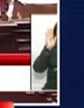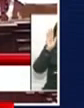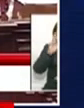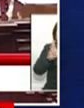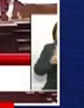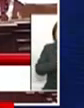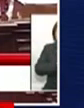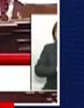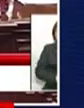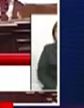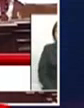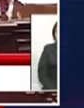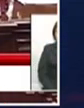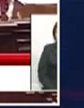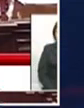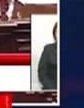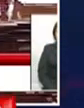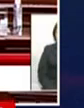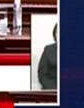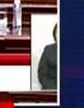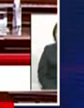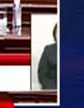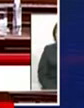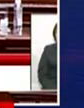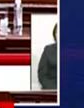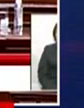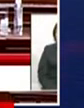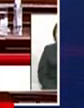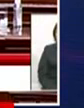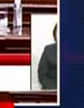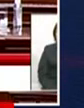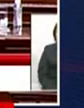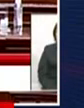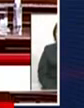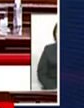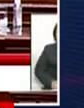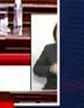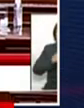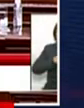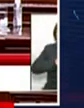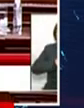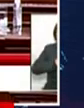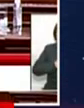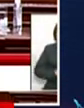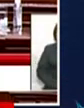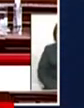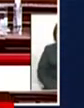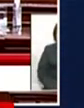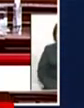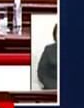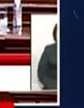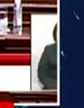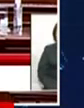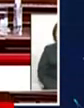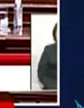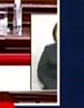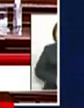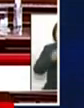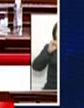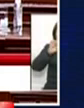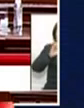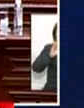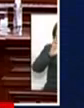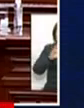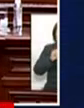convocatoria de elecciones, porque el artículo 115 de la Constitución dice que cuando el presidente del Congreso asume la encargatura de la presidencia